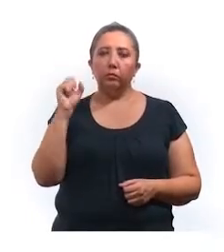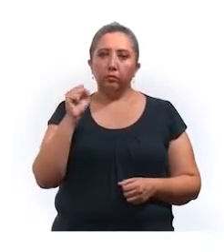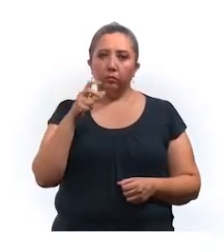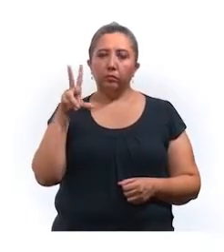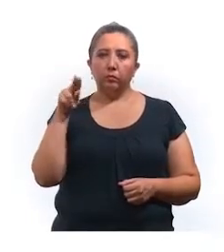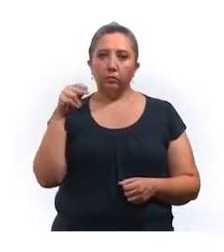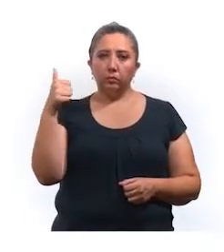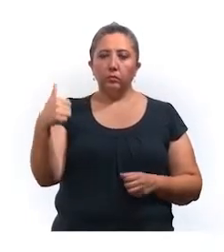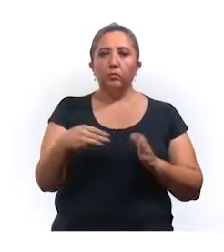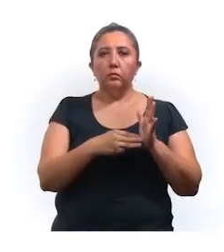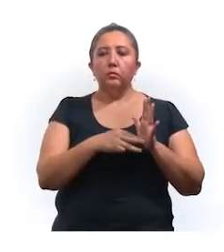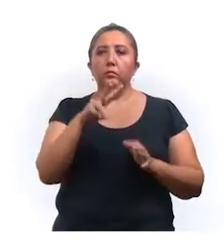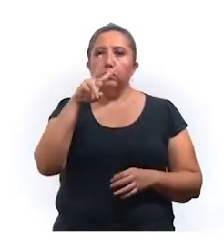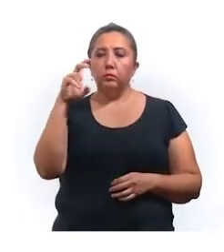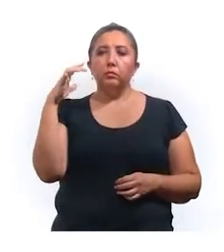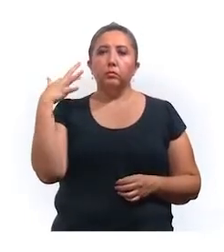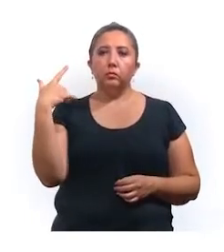los